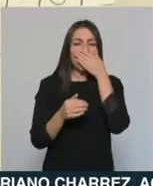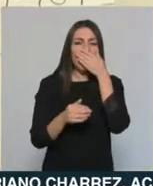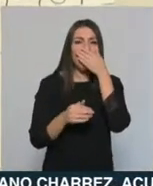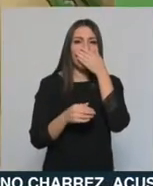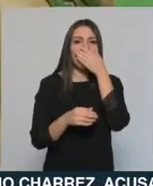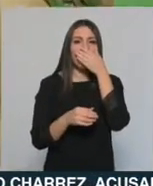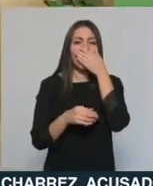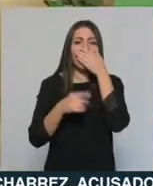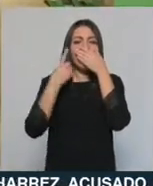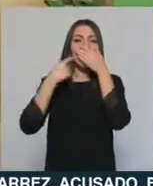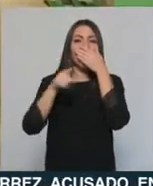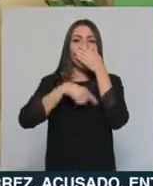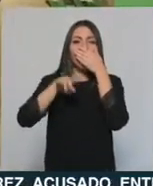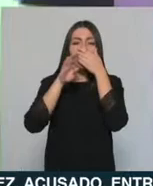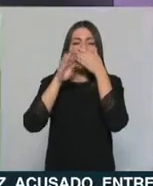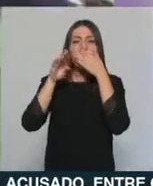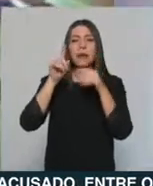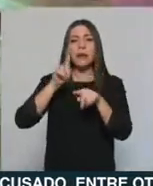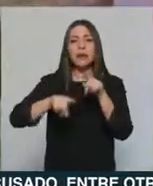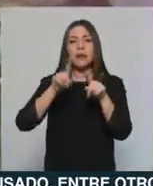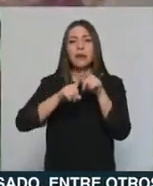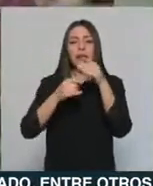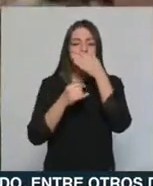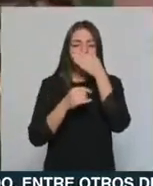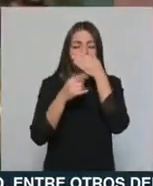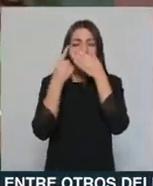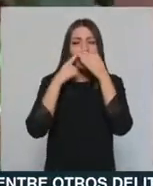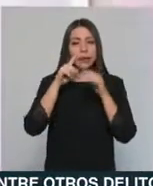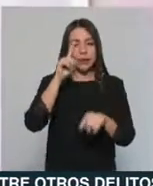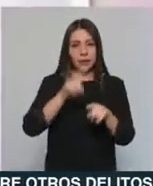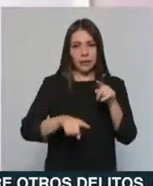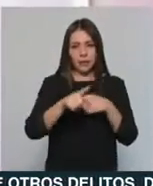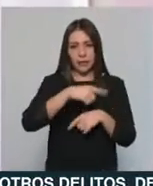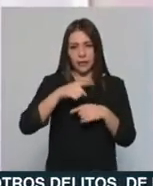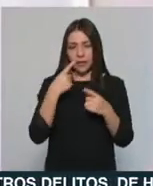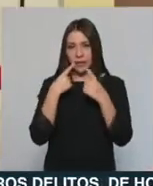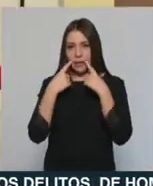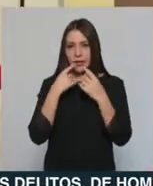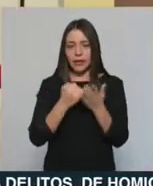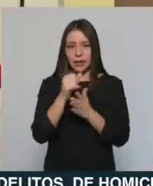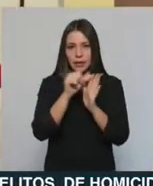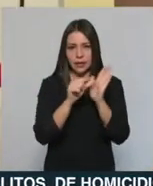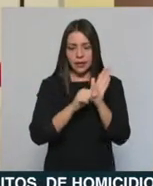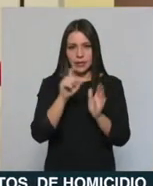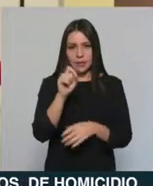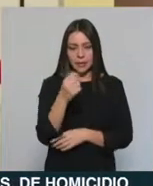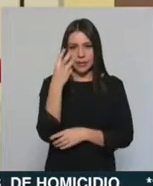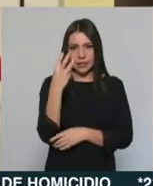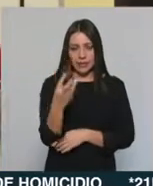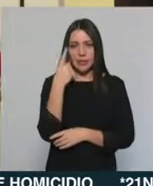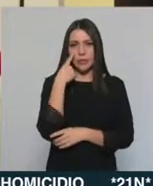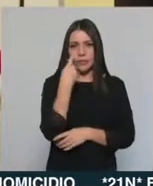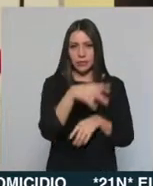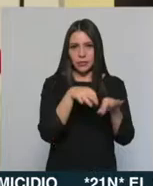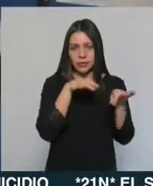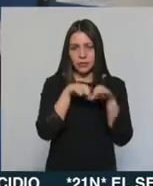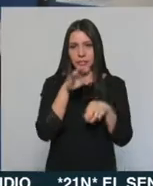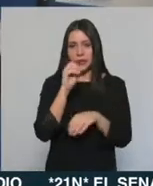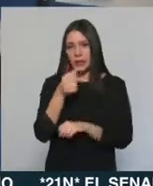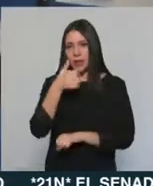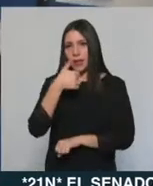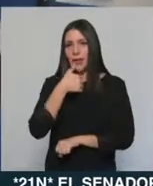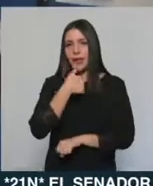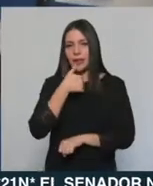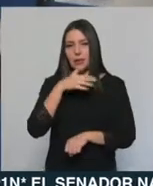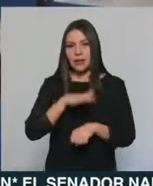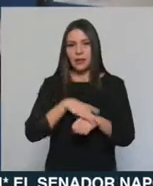vez de resolverse en el artículo 123, donde es el lugar correcto para lo laboral, y lo administrativo pues es en la